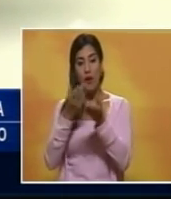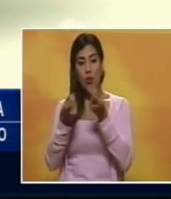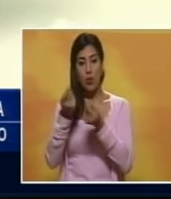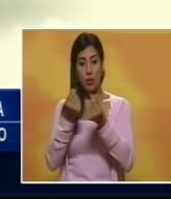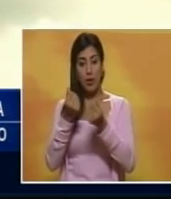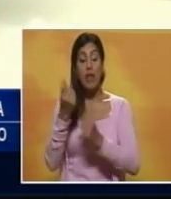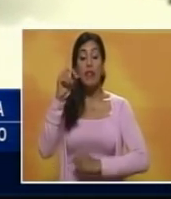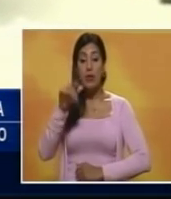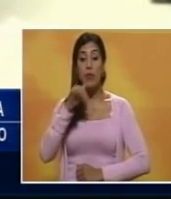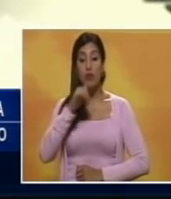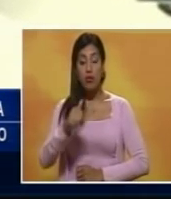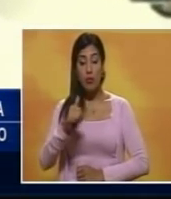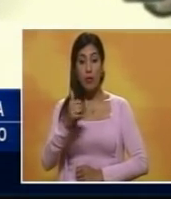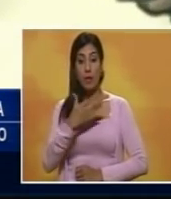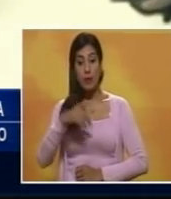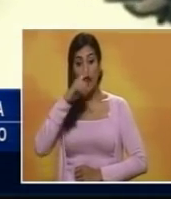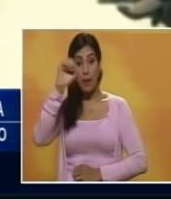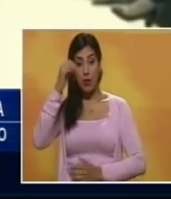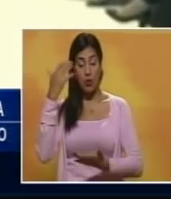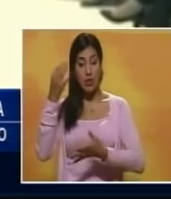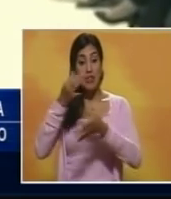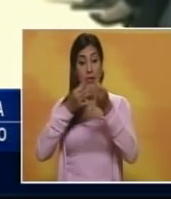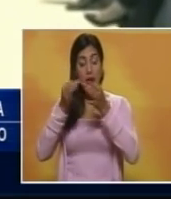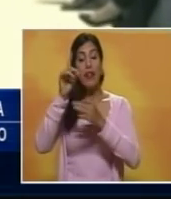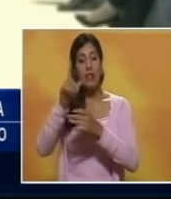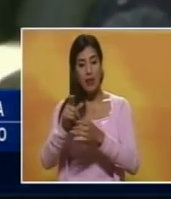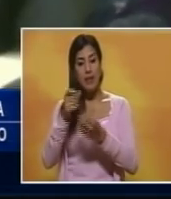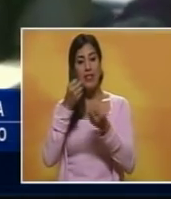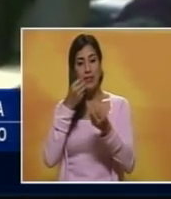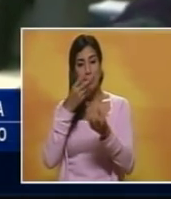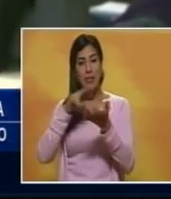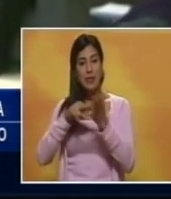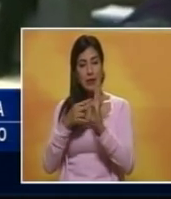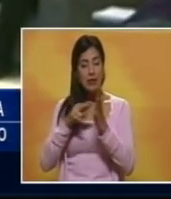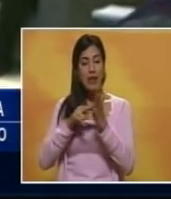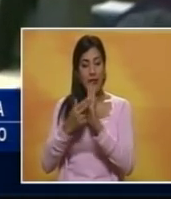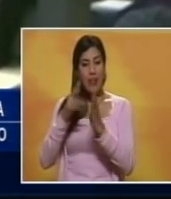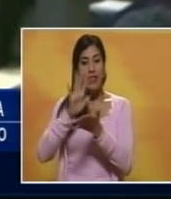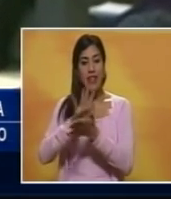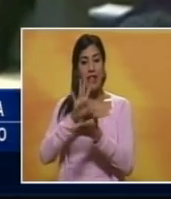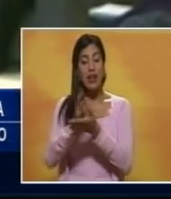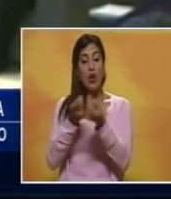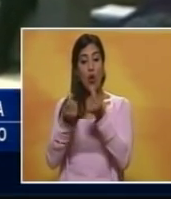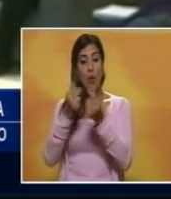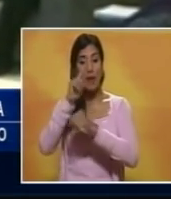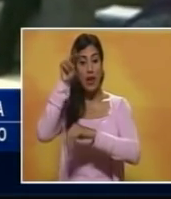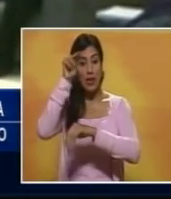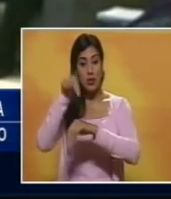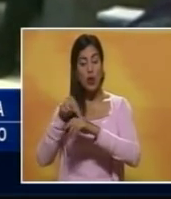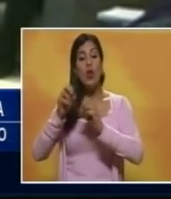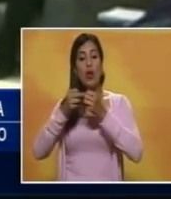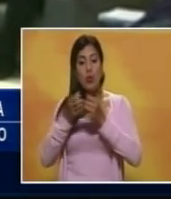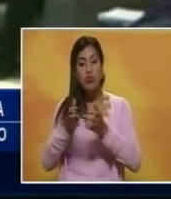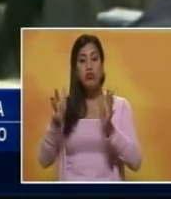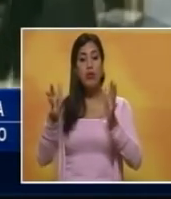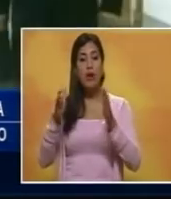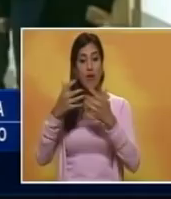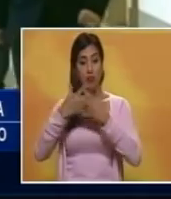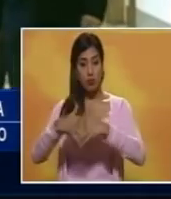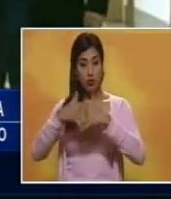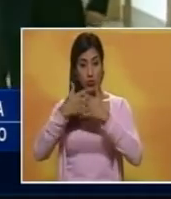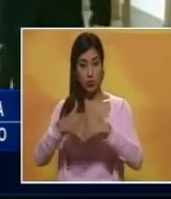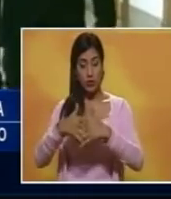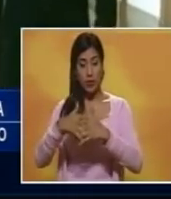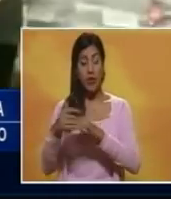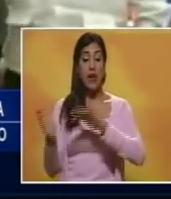económica. Asimismo, el Ejecutivo aseguró que también definieron estrategias para estabilizar la economía nacional y reactivar el aparato